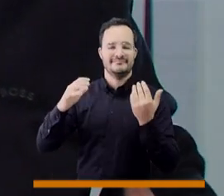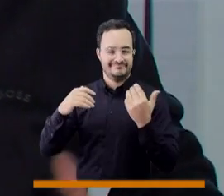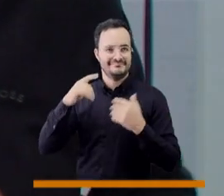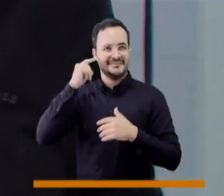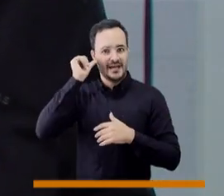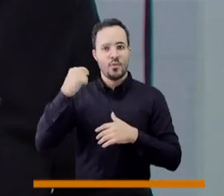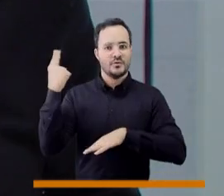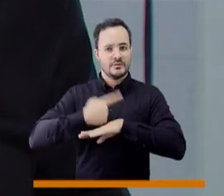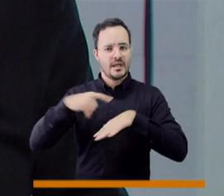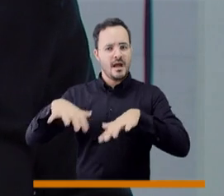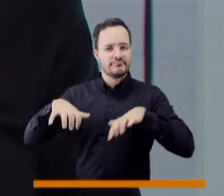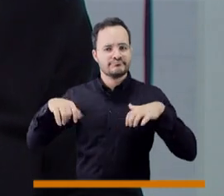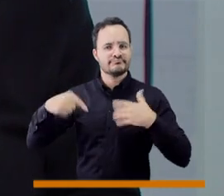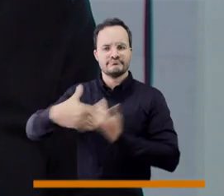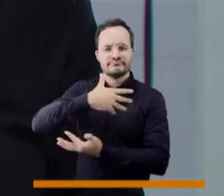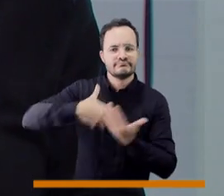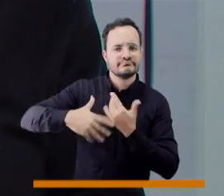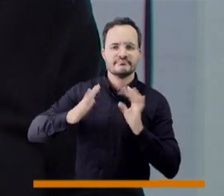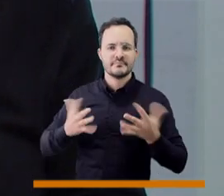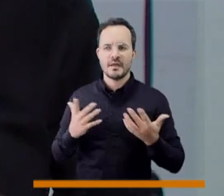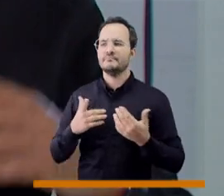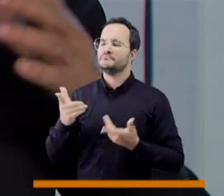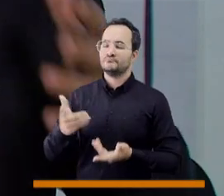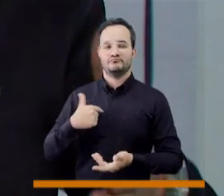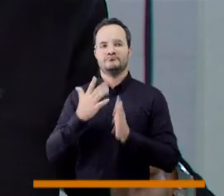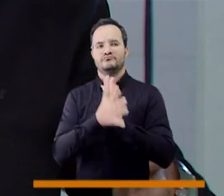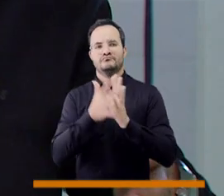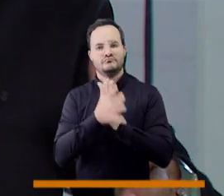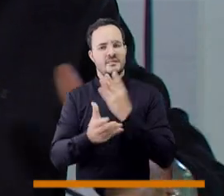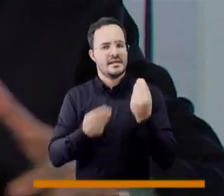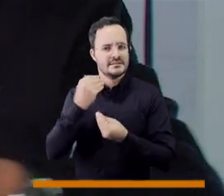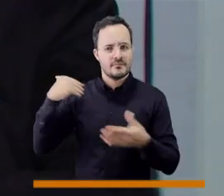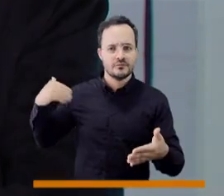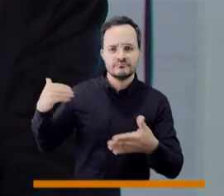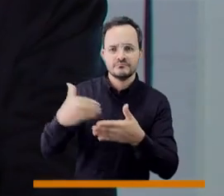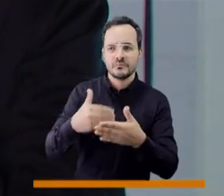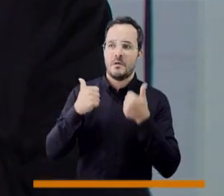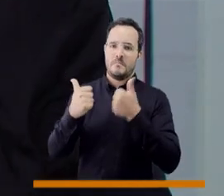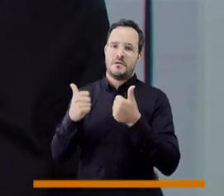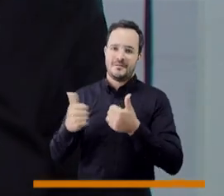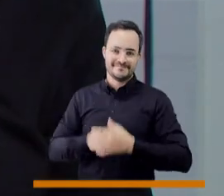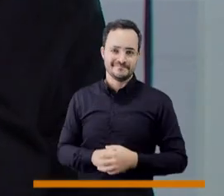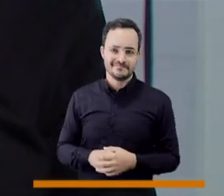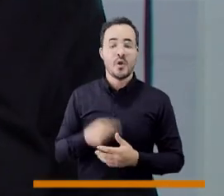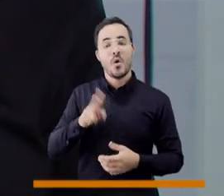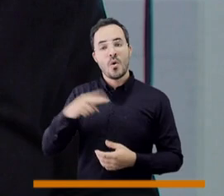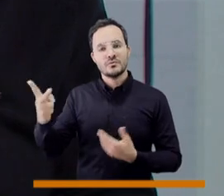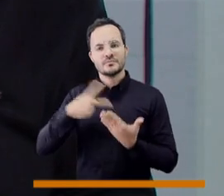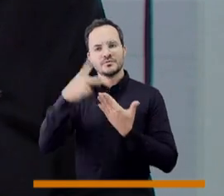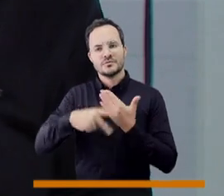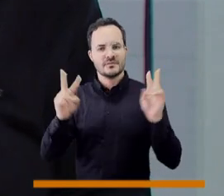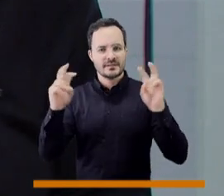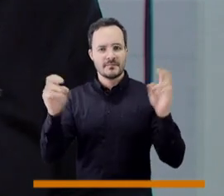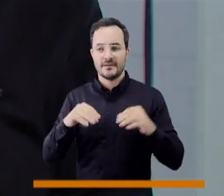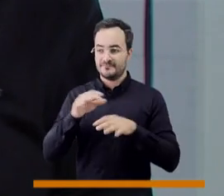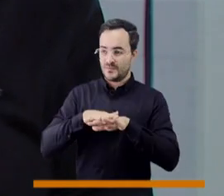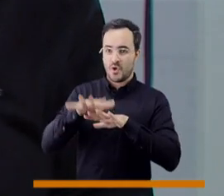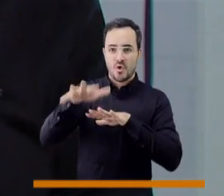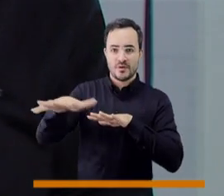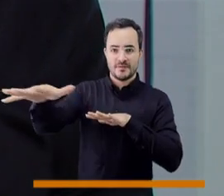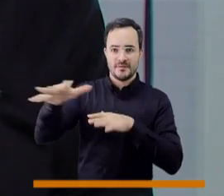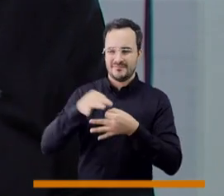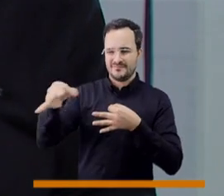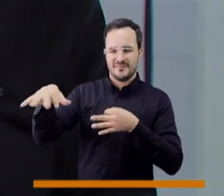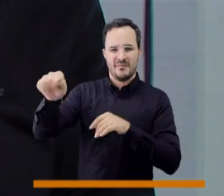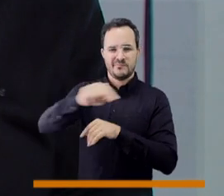muy importante con las juntas administradoras locales donde ellos resaltaron su quehacer en sus comunidades, proyectos de